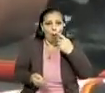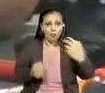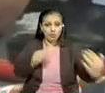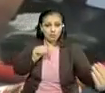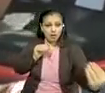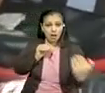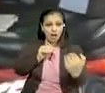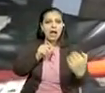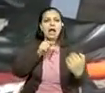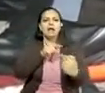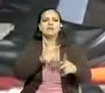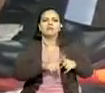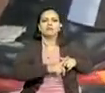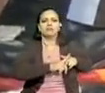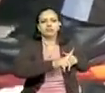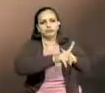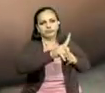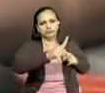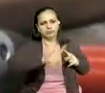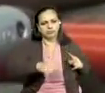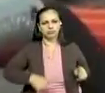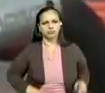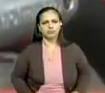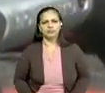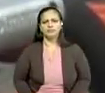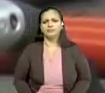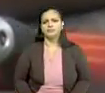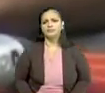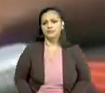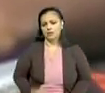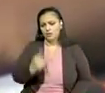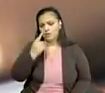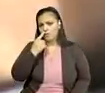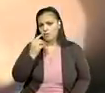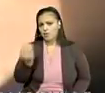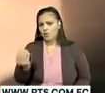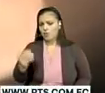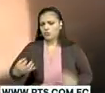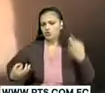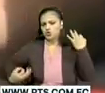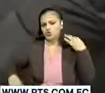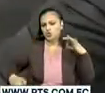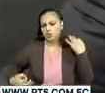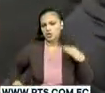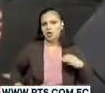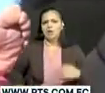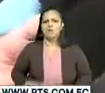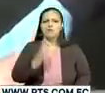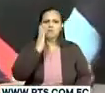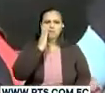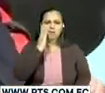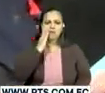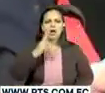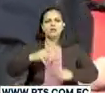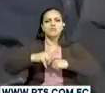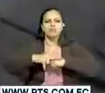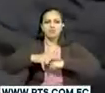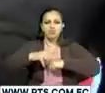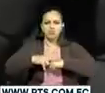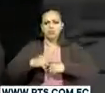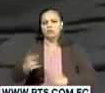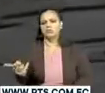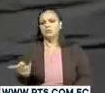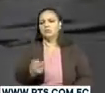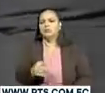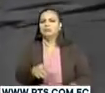a otra familia chimboracense. El joven era soltero y su madre viuda. Juntos partieron al otro lado del